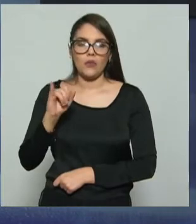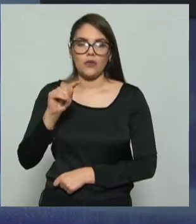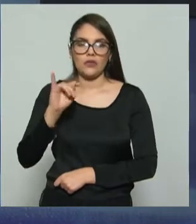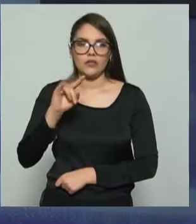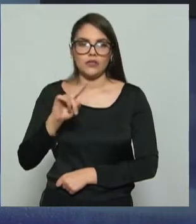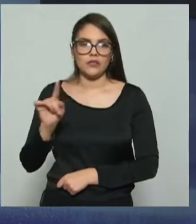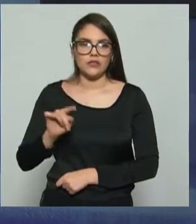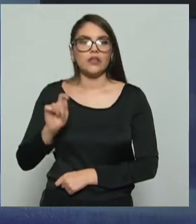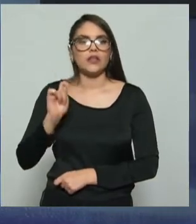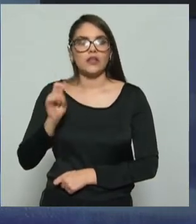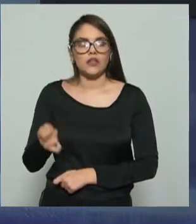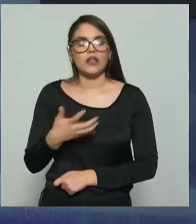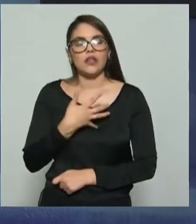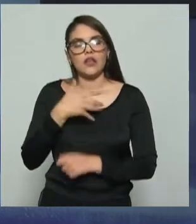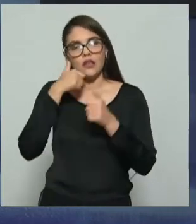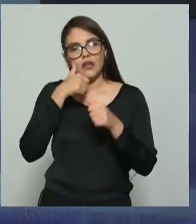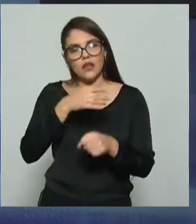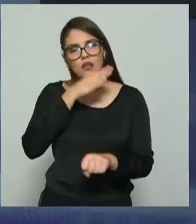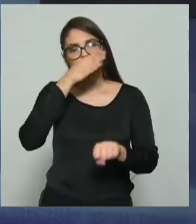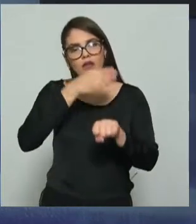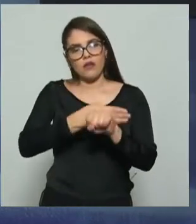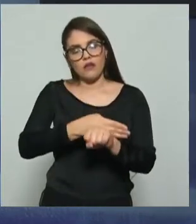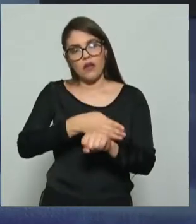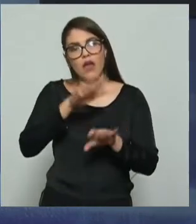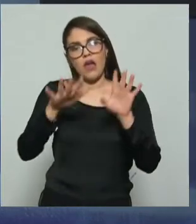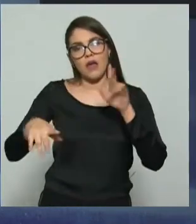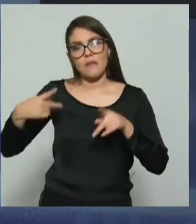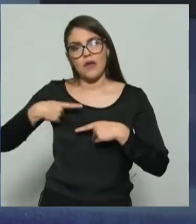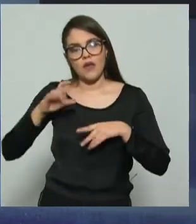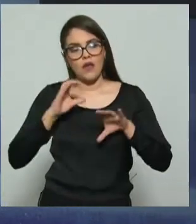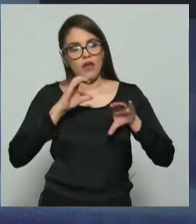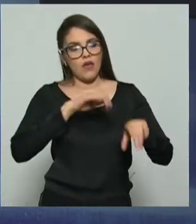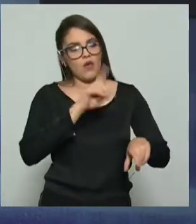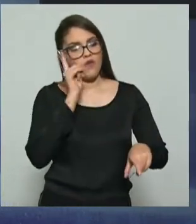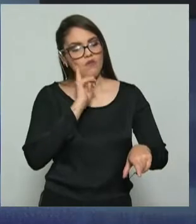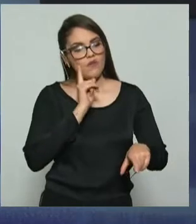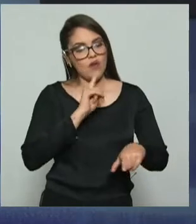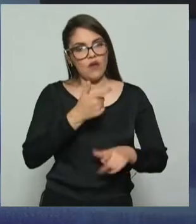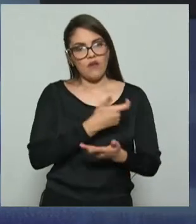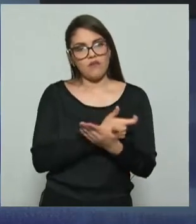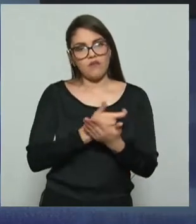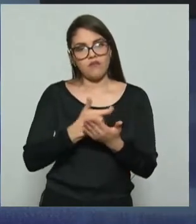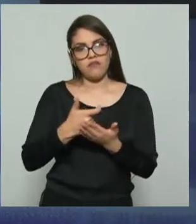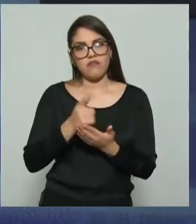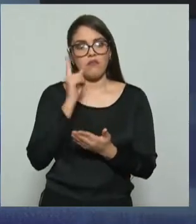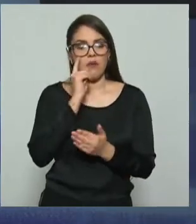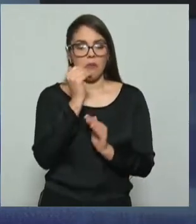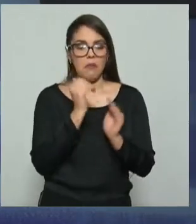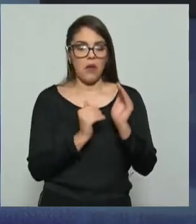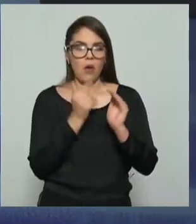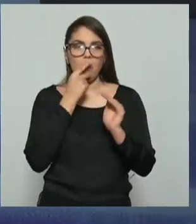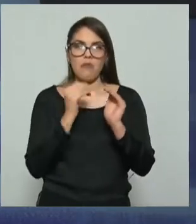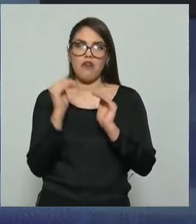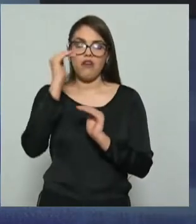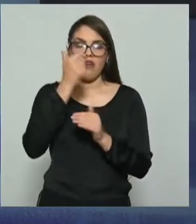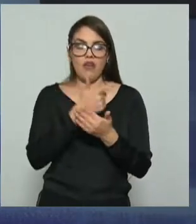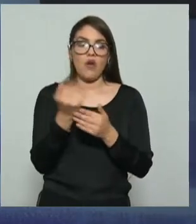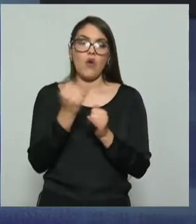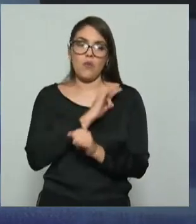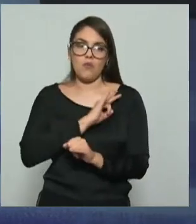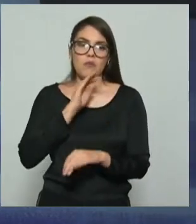modificación al Código Penal para imponer penas al patrón que contrate los servicios de una mujer con menor salario que el del hombre. Y tenemos así una infinidad